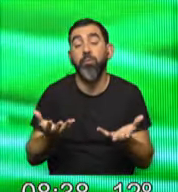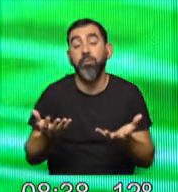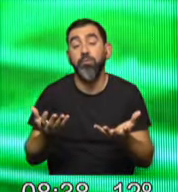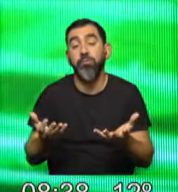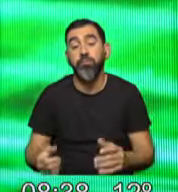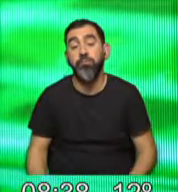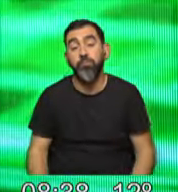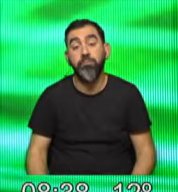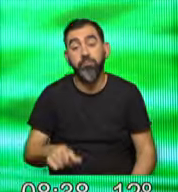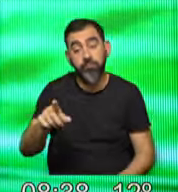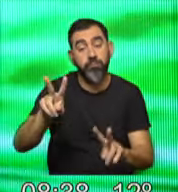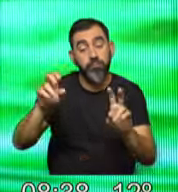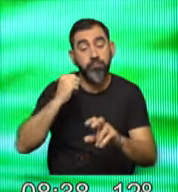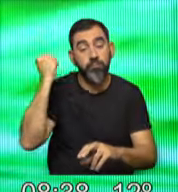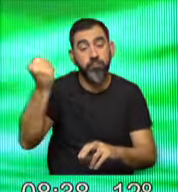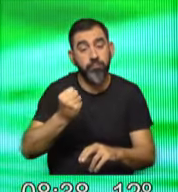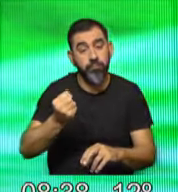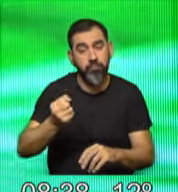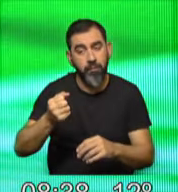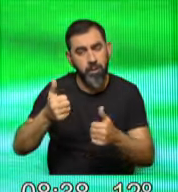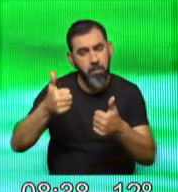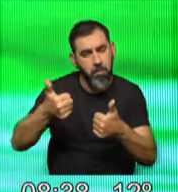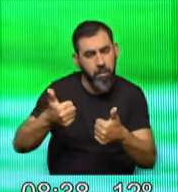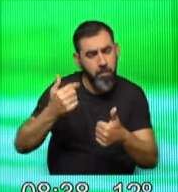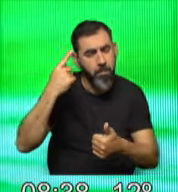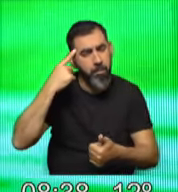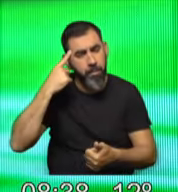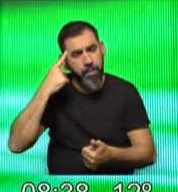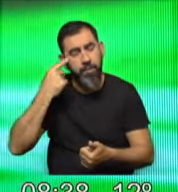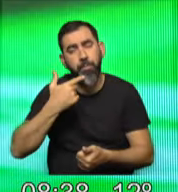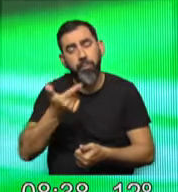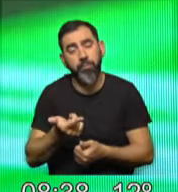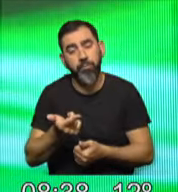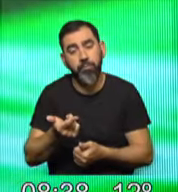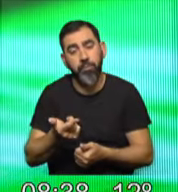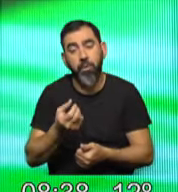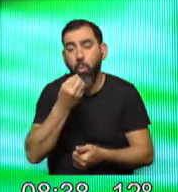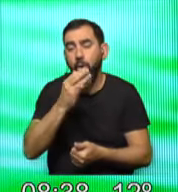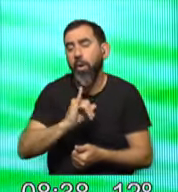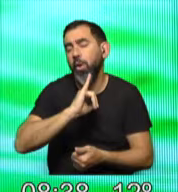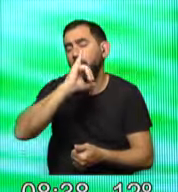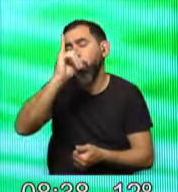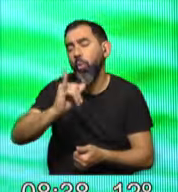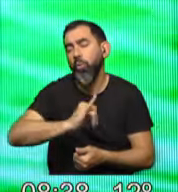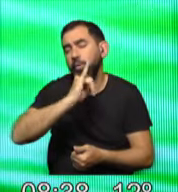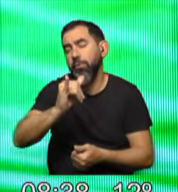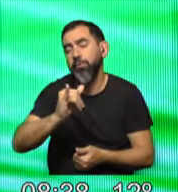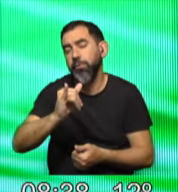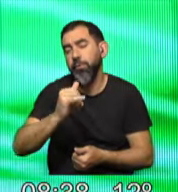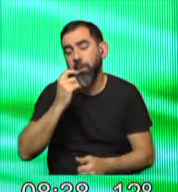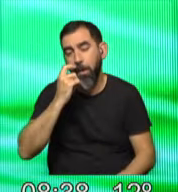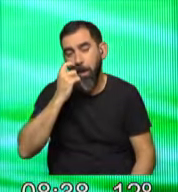ahí está el centro de la cuestión está bien pensar cuando nosotros tenemos una buena noticia de